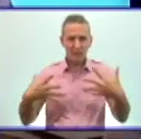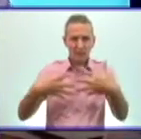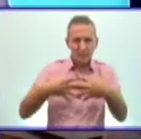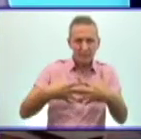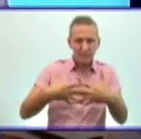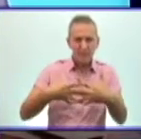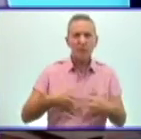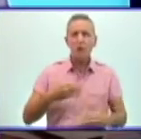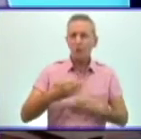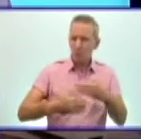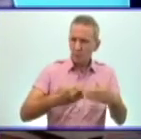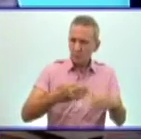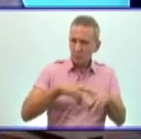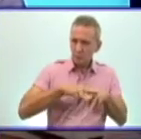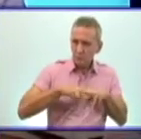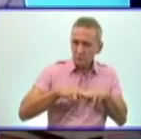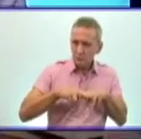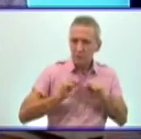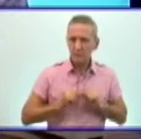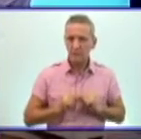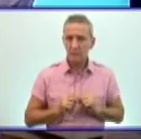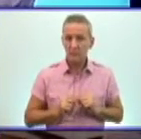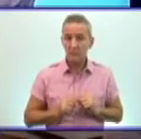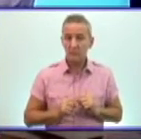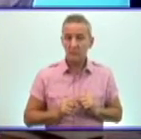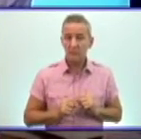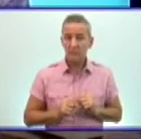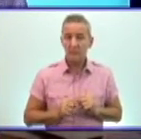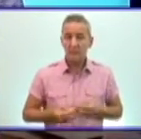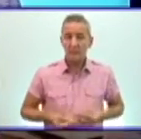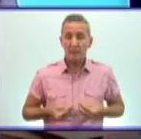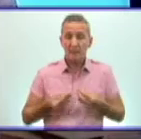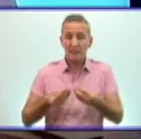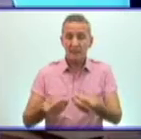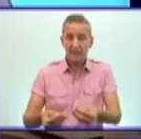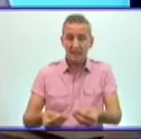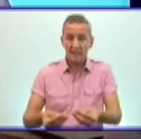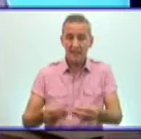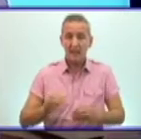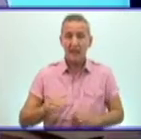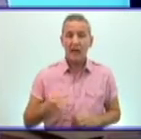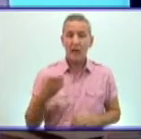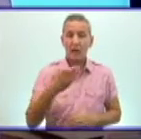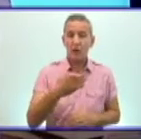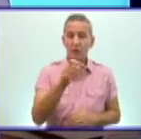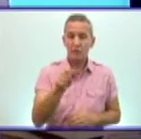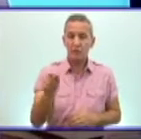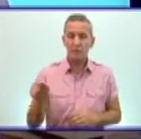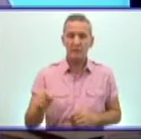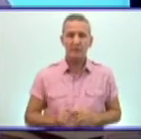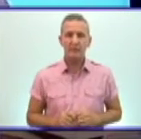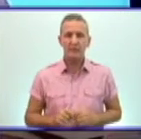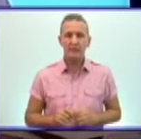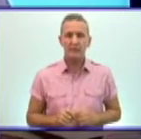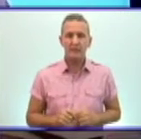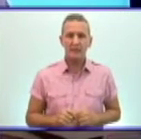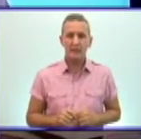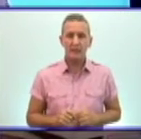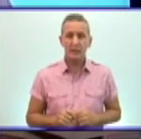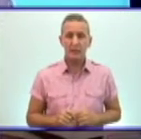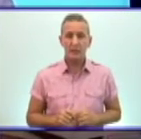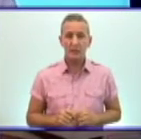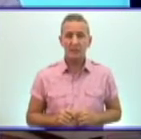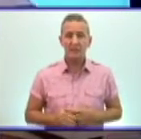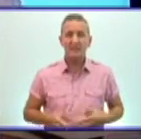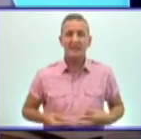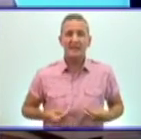con el proceso histórico. Y para legarle a las generaciones posteriores el reconocimiento de quienes habían ofrendado la